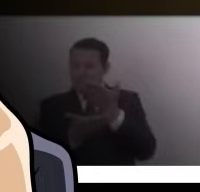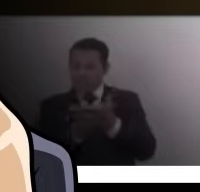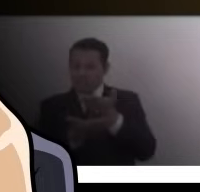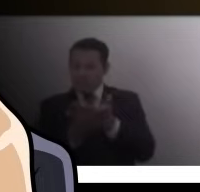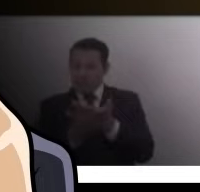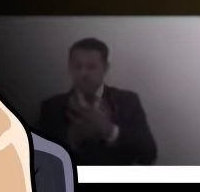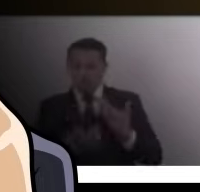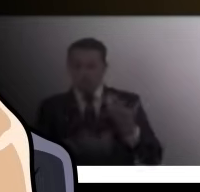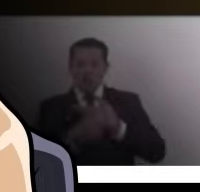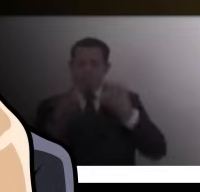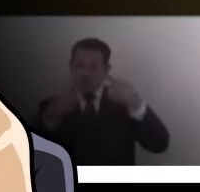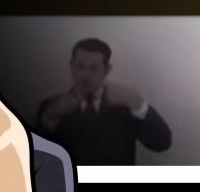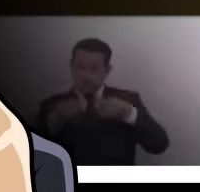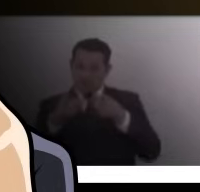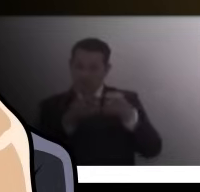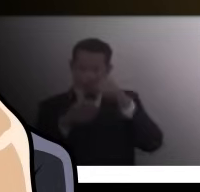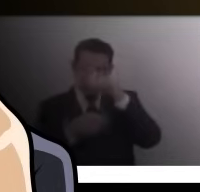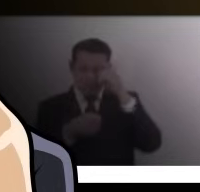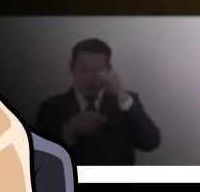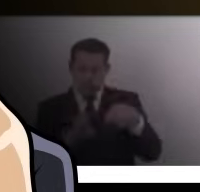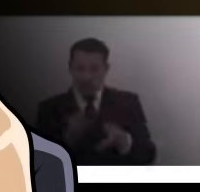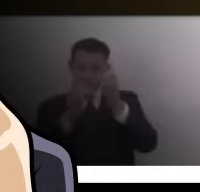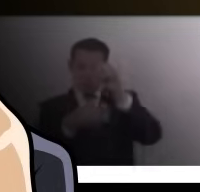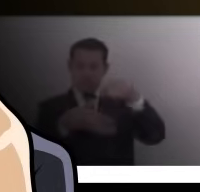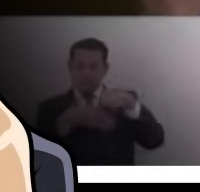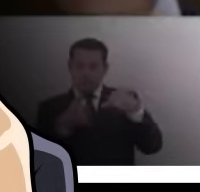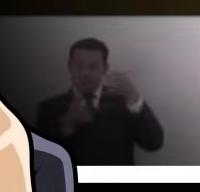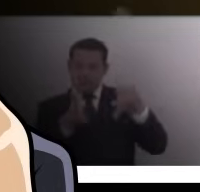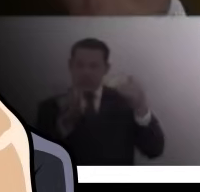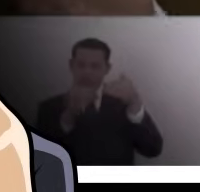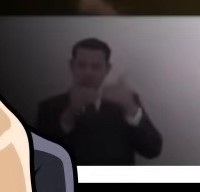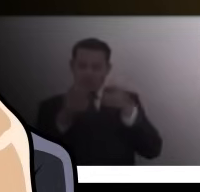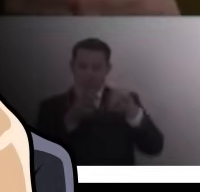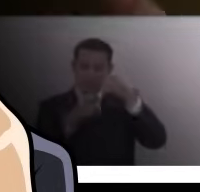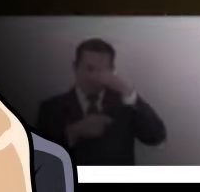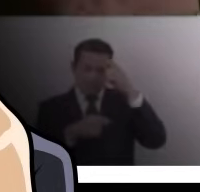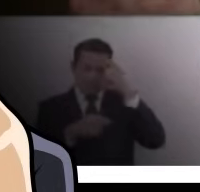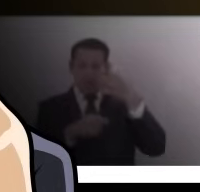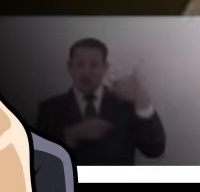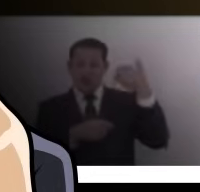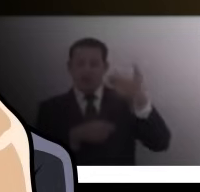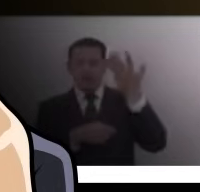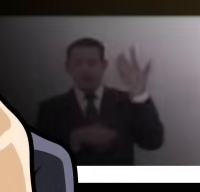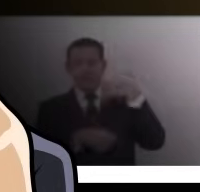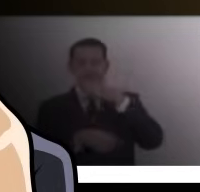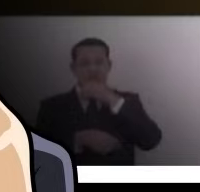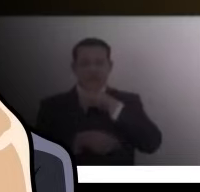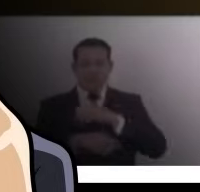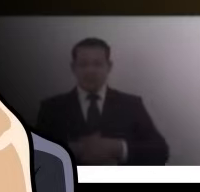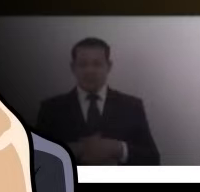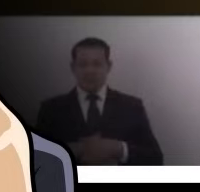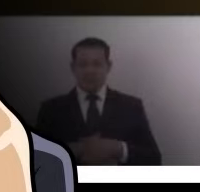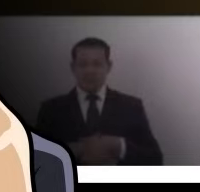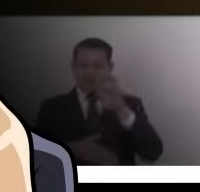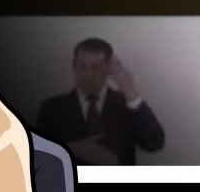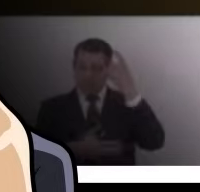de ustedes es que nosotros sigamos administrando este órgano de Estado tal como lo venían administrando los años anteriores.